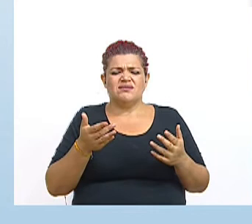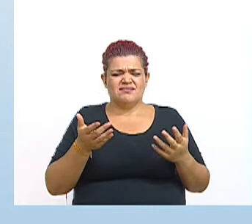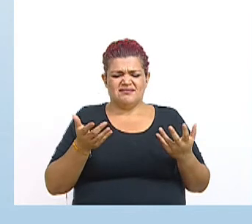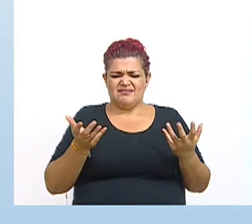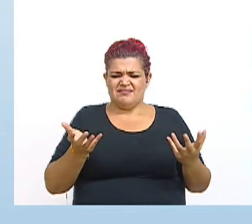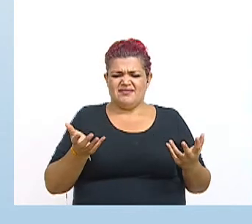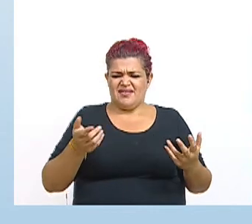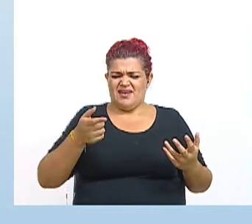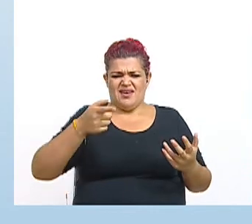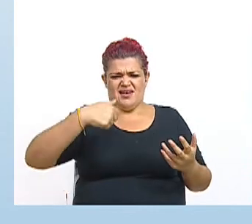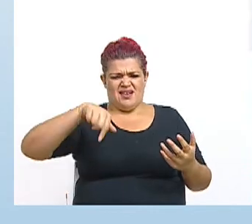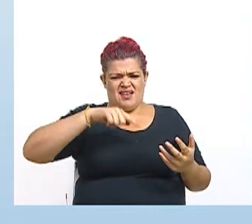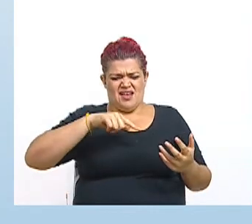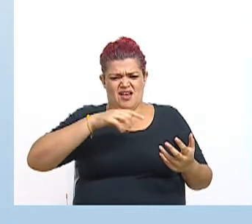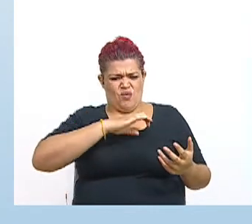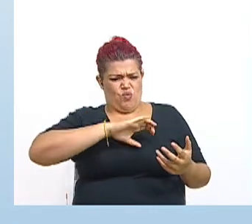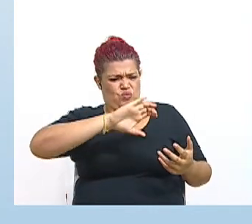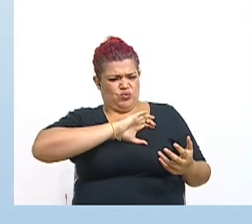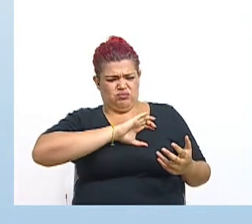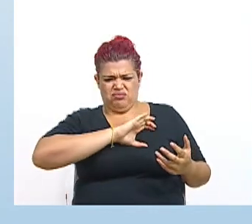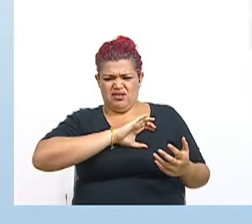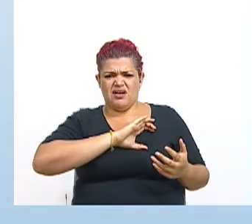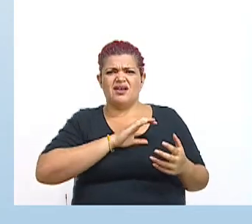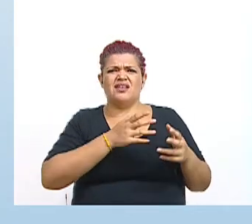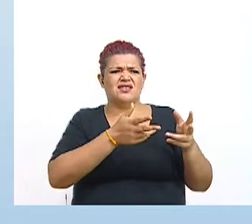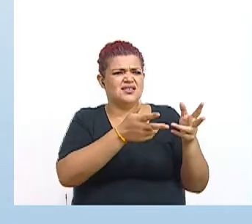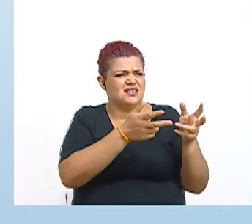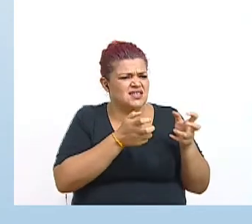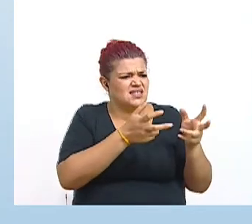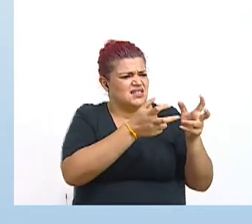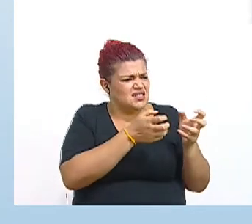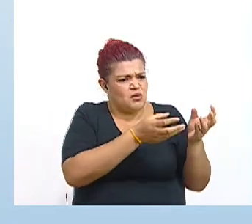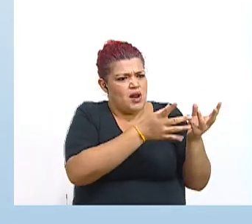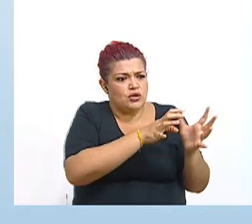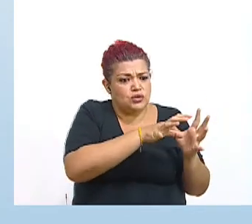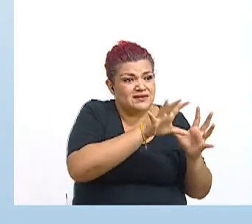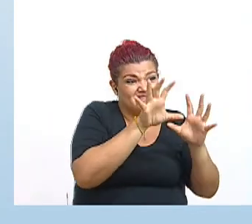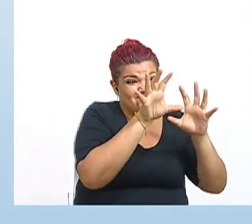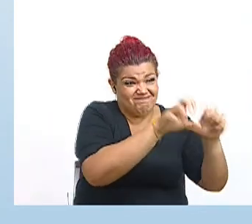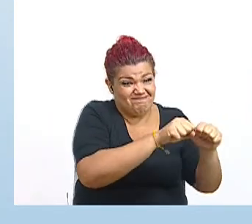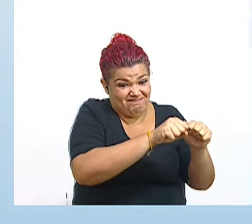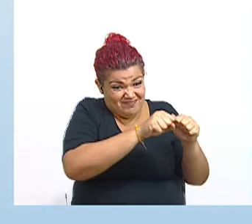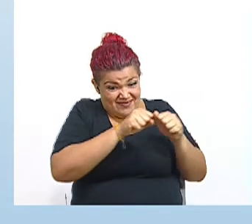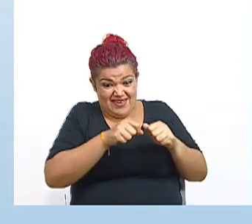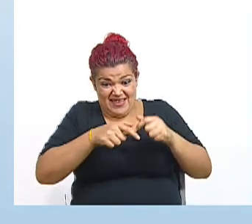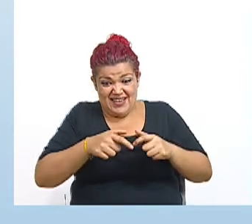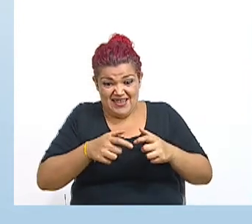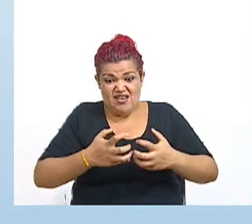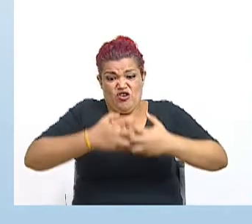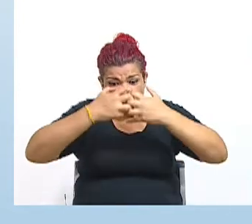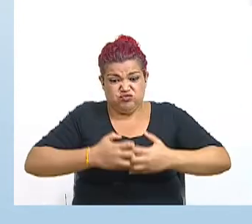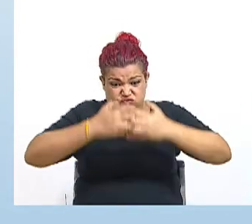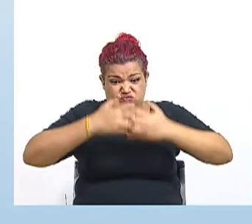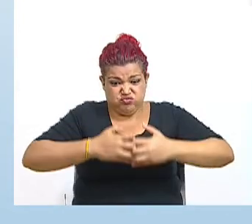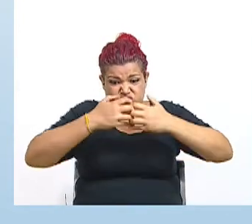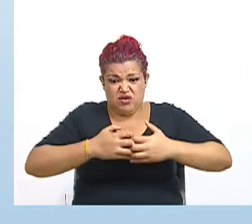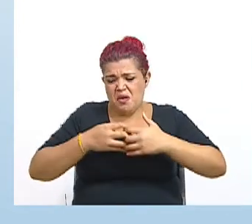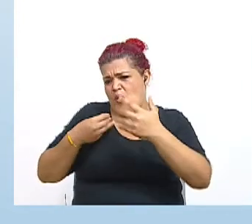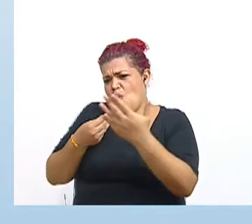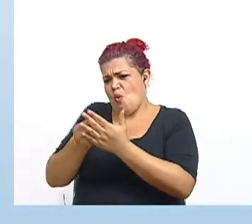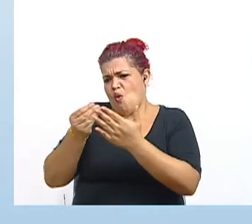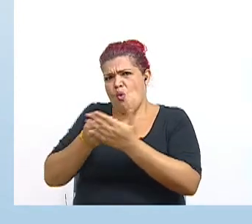tradicional de los costarricenses es extraer, fabricar, consumir y desechar. ¿Dónde está